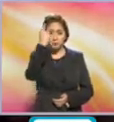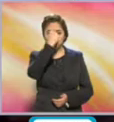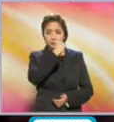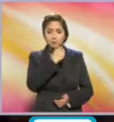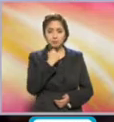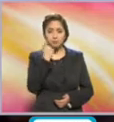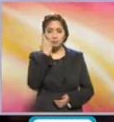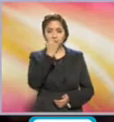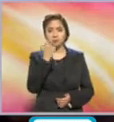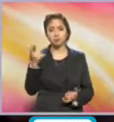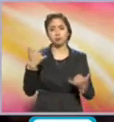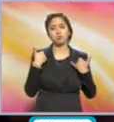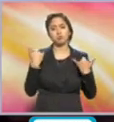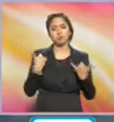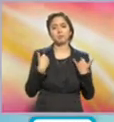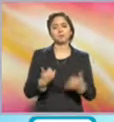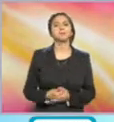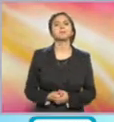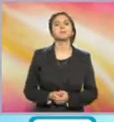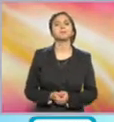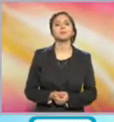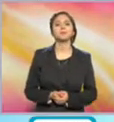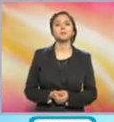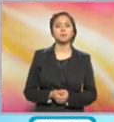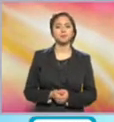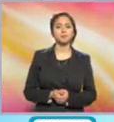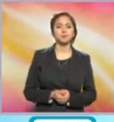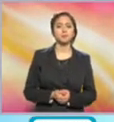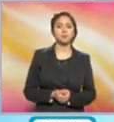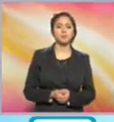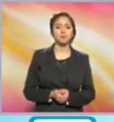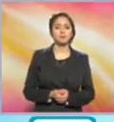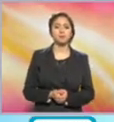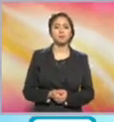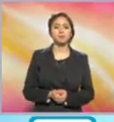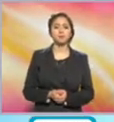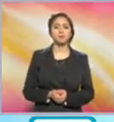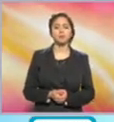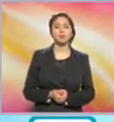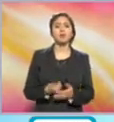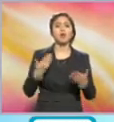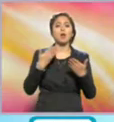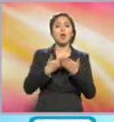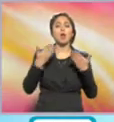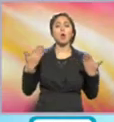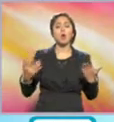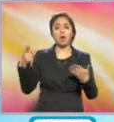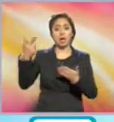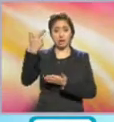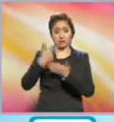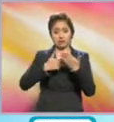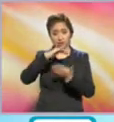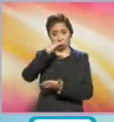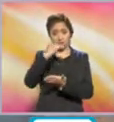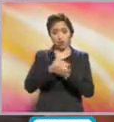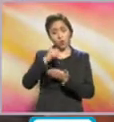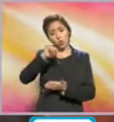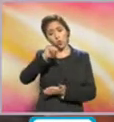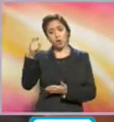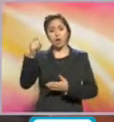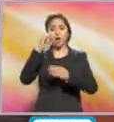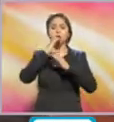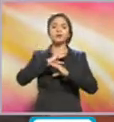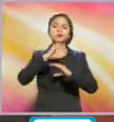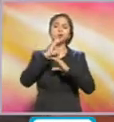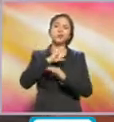descanse. Otro de los temas que les quería enseñar. Y vamos a terminar esta lista con una de las canciones, pues sí,